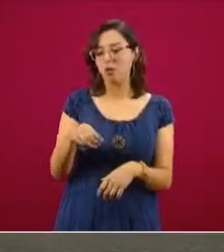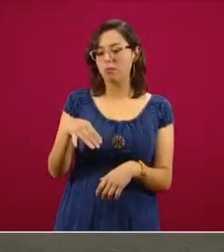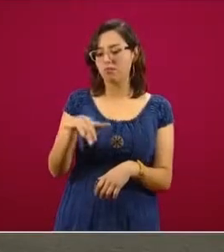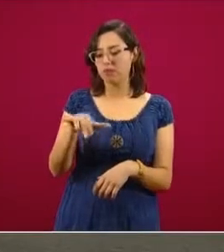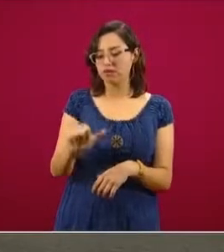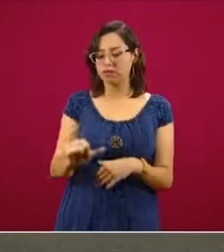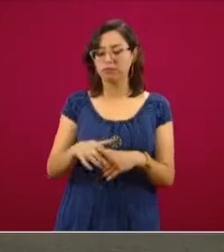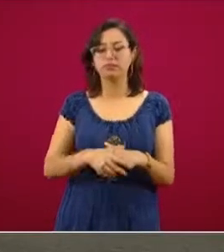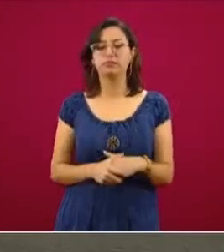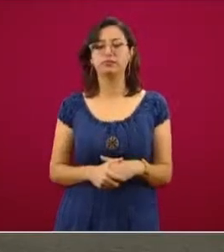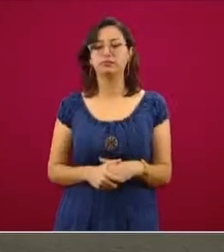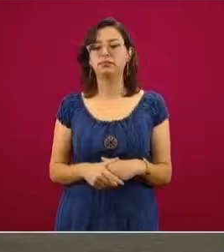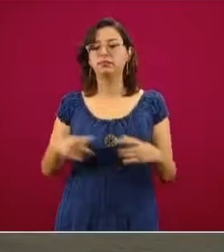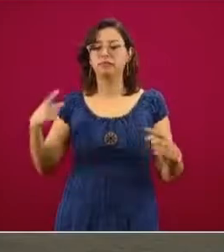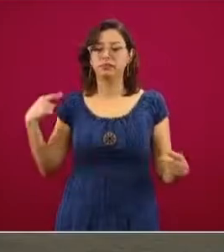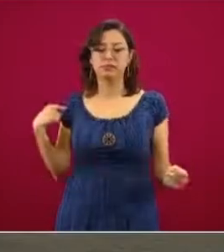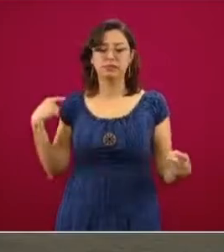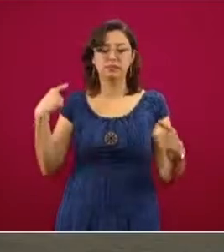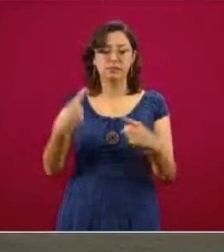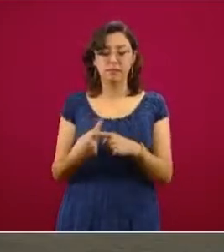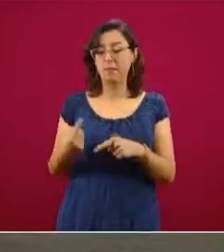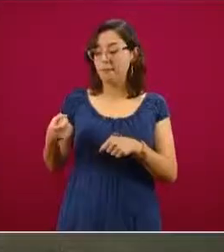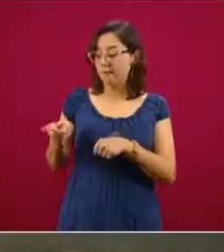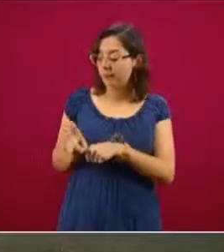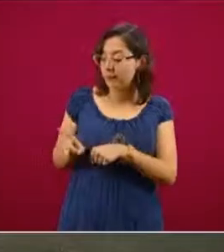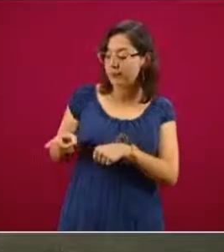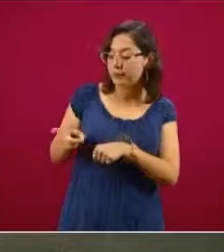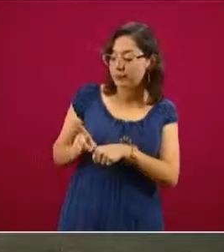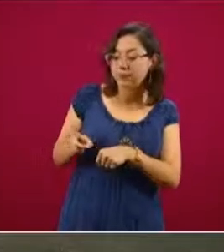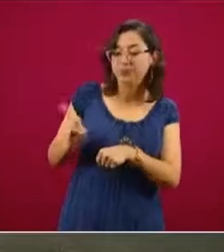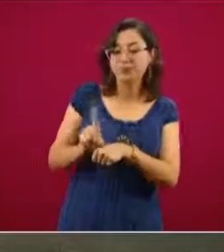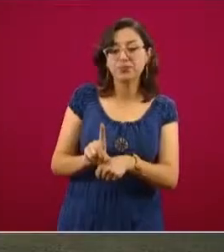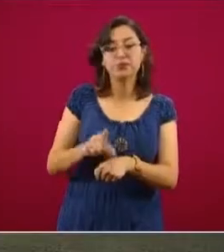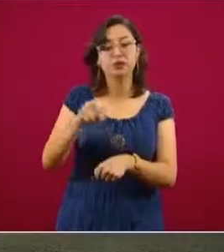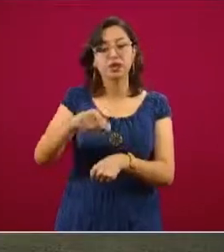el doctor Hugo López-Gatell, de manera muy diligente,